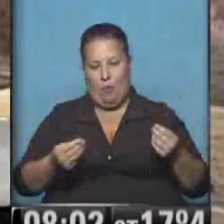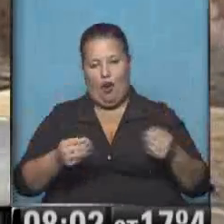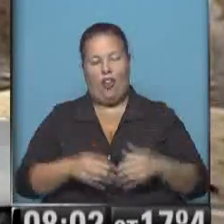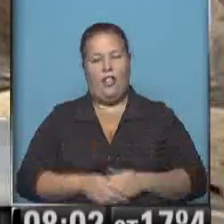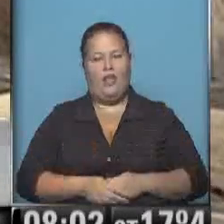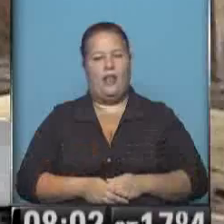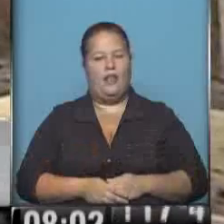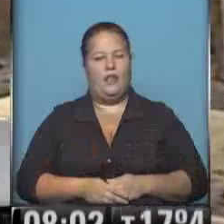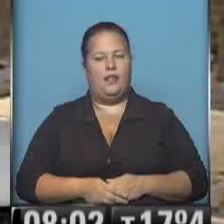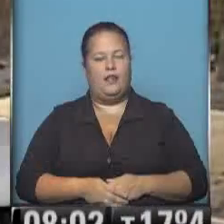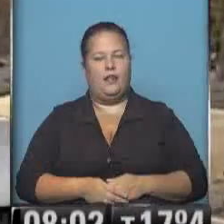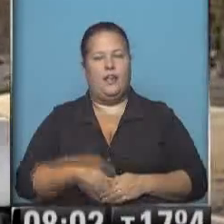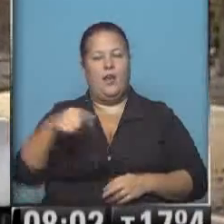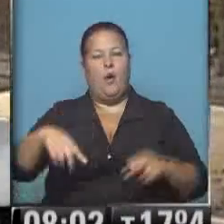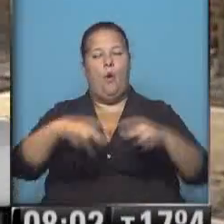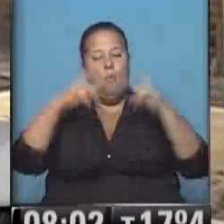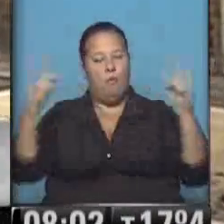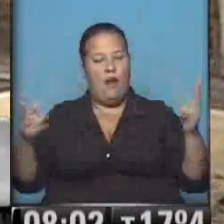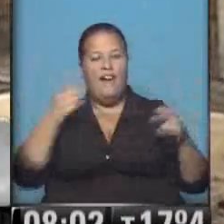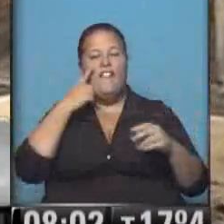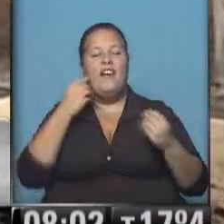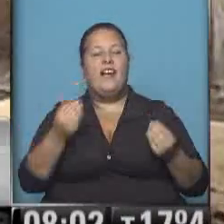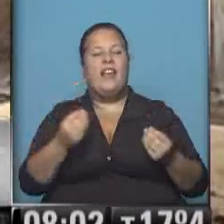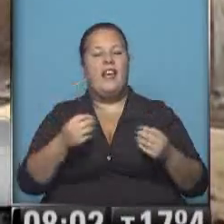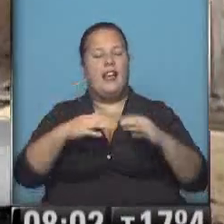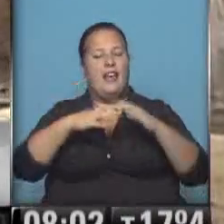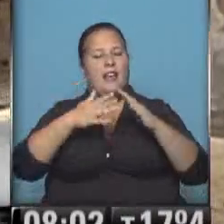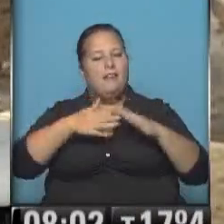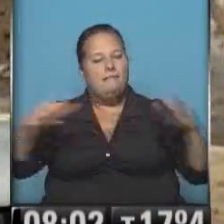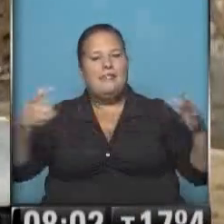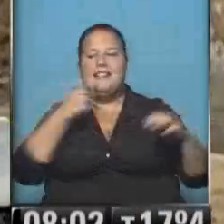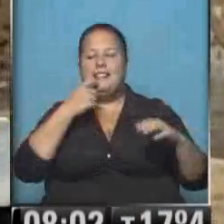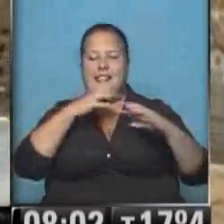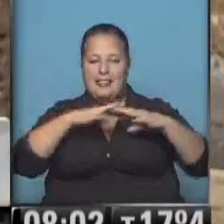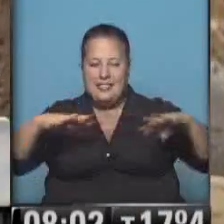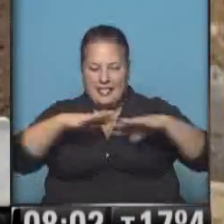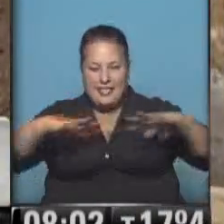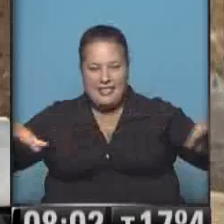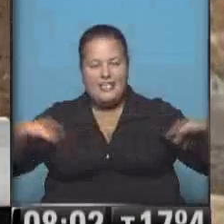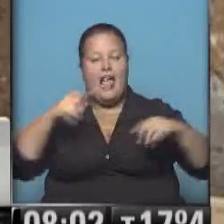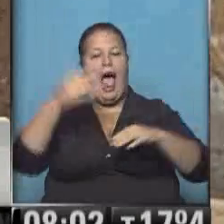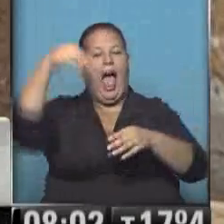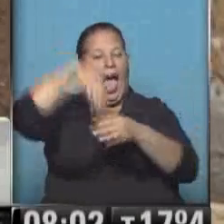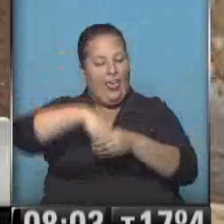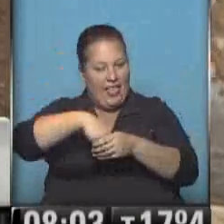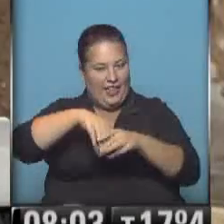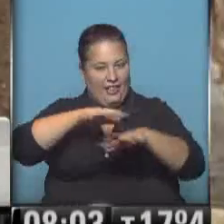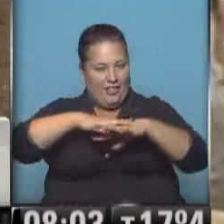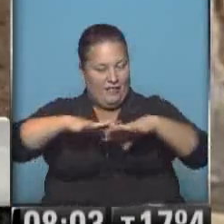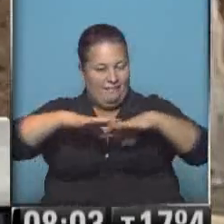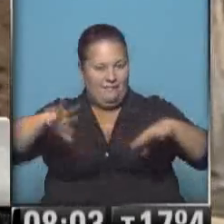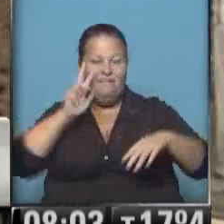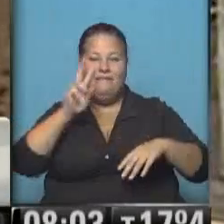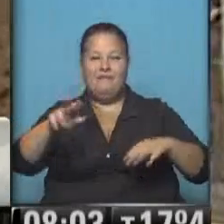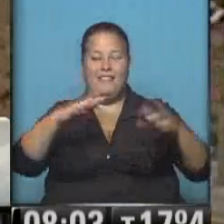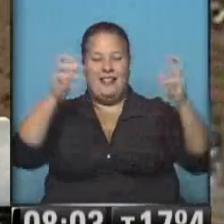mantiene este puente en pie es un tramado metálico, que una malla que está adentro del hormigón que estamos